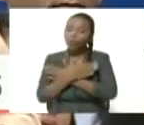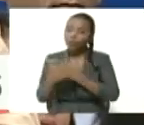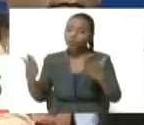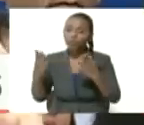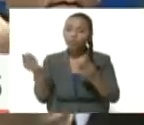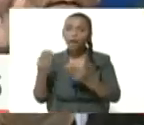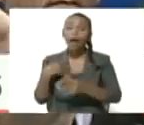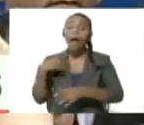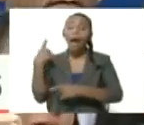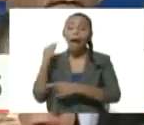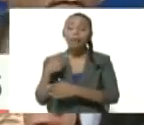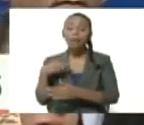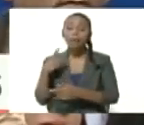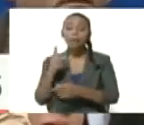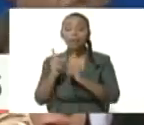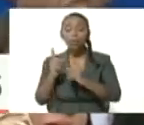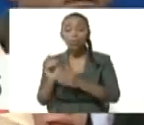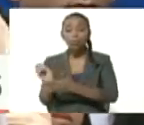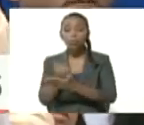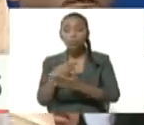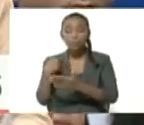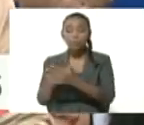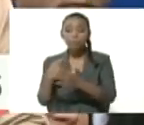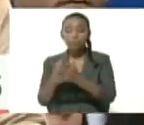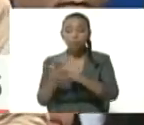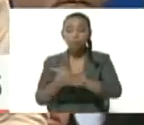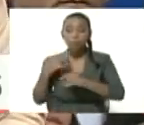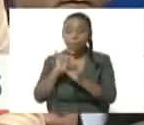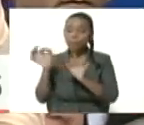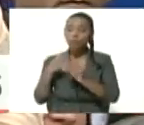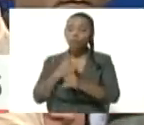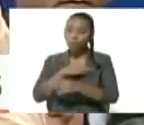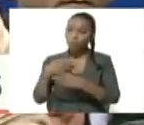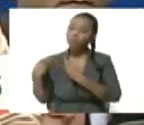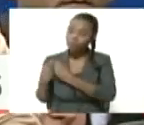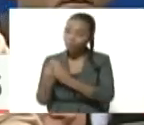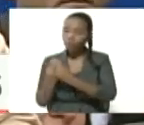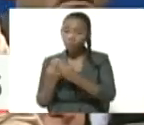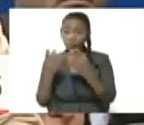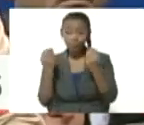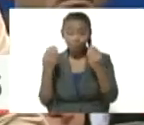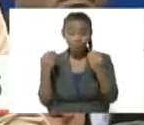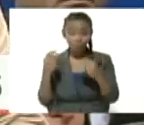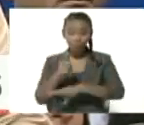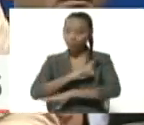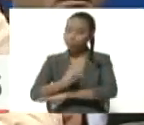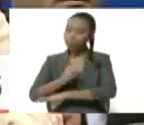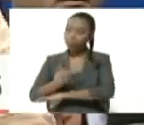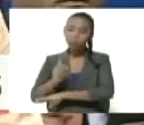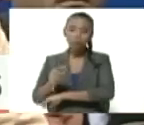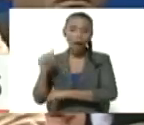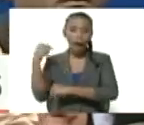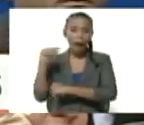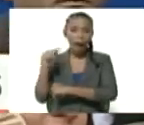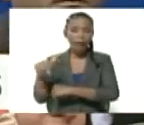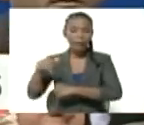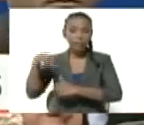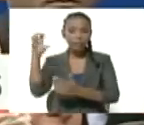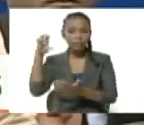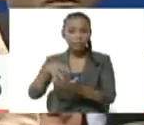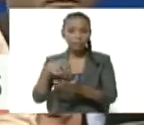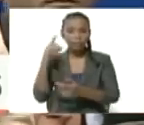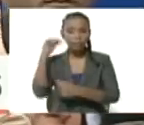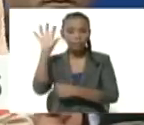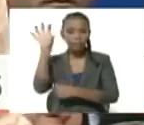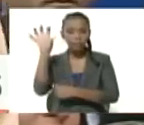ya las tenemos en Petro. Apenas usted se metió en el camino del Petro, nosotros lo acompañamos. Y son muchísimas ordenanzas las que están en el país que ya tasamos nuestros impuestos